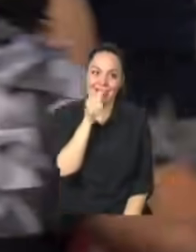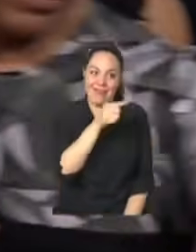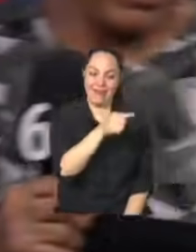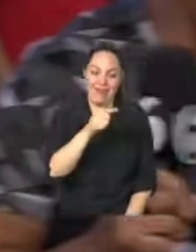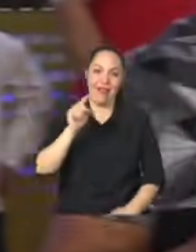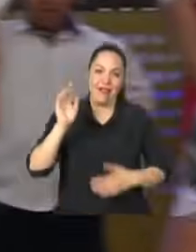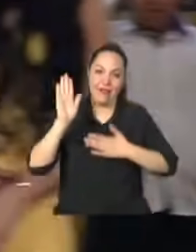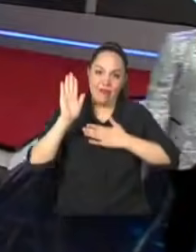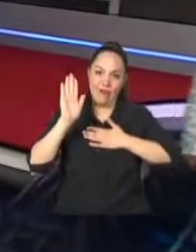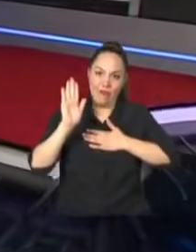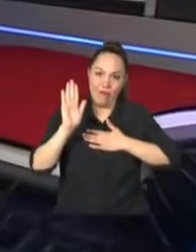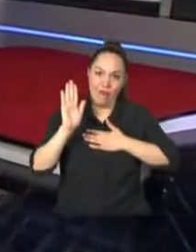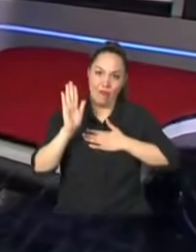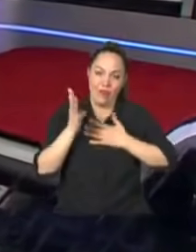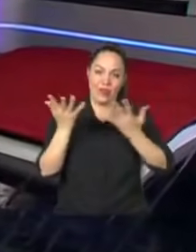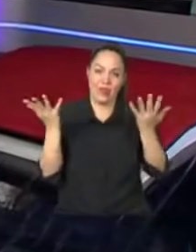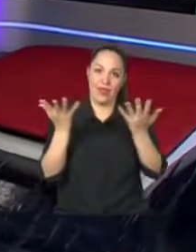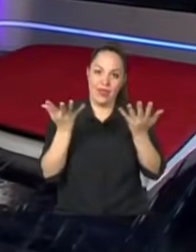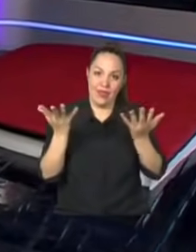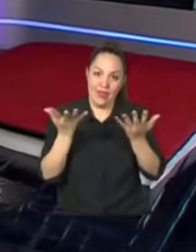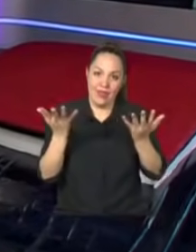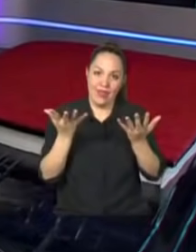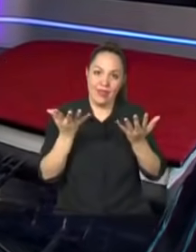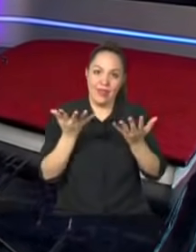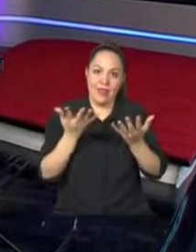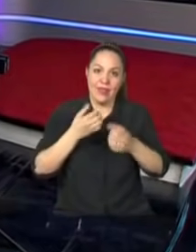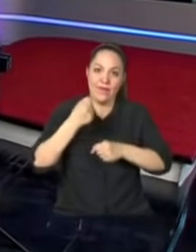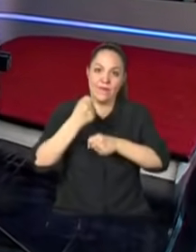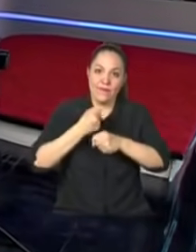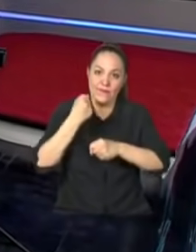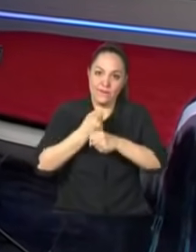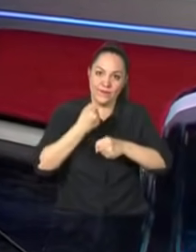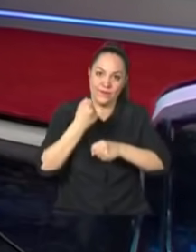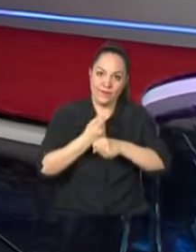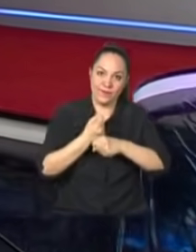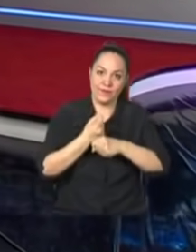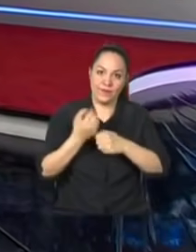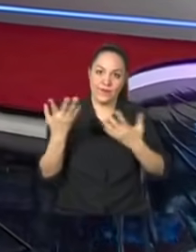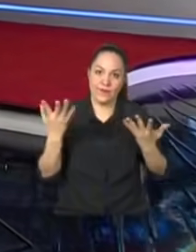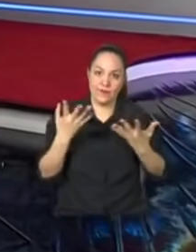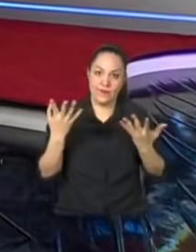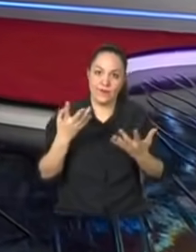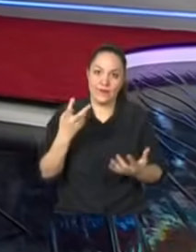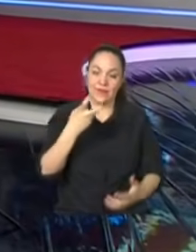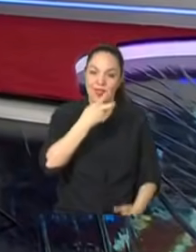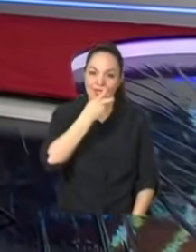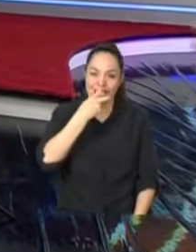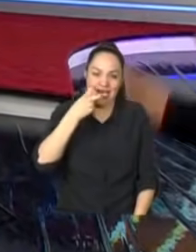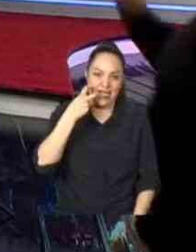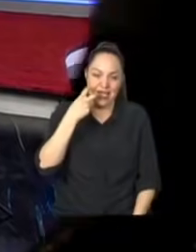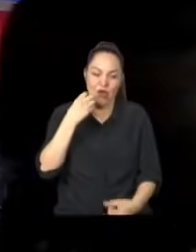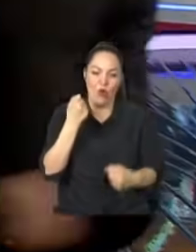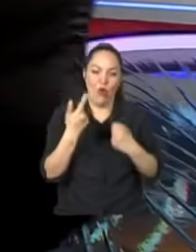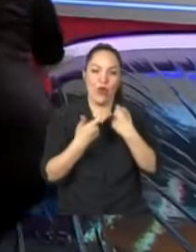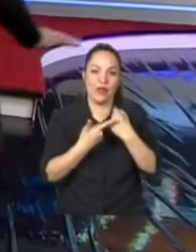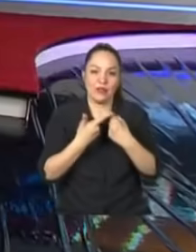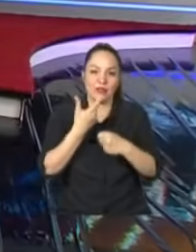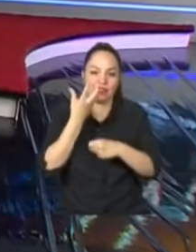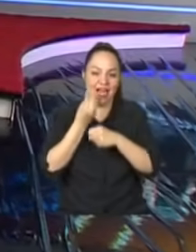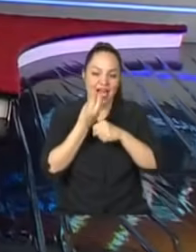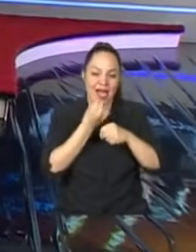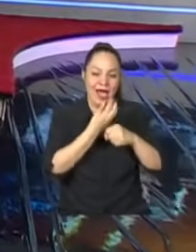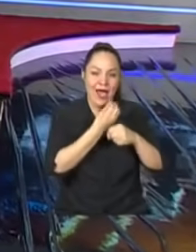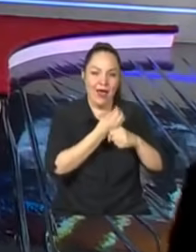el día de hoy que va a practicarle un trabajo a la bichota. Doctor, ¿cómo está?